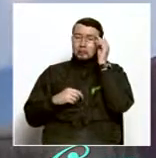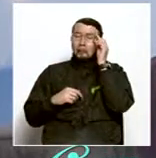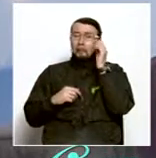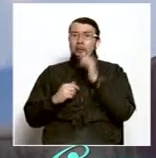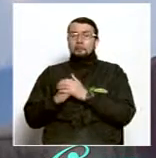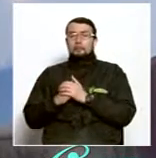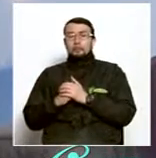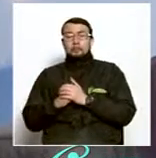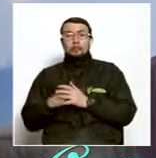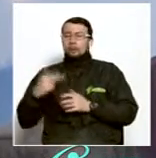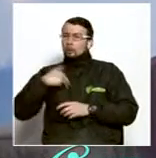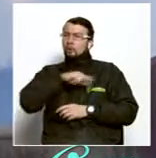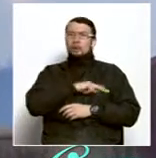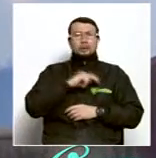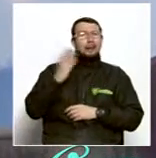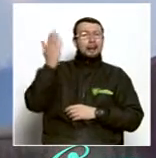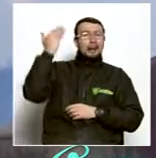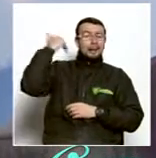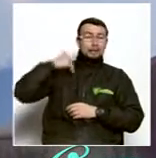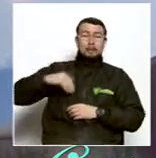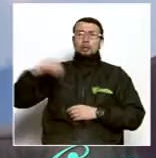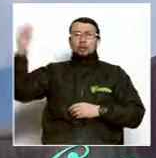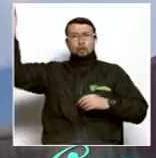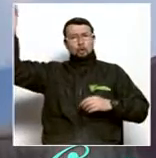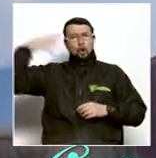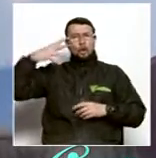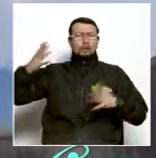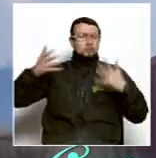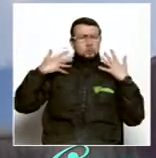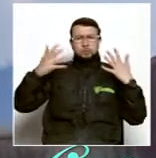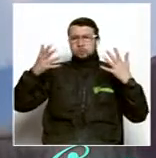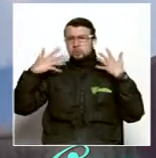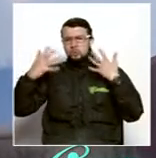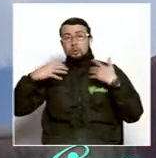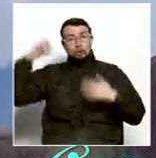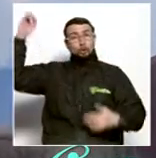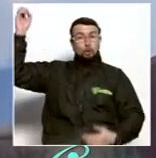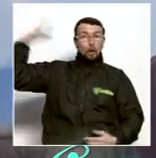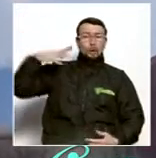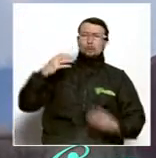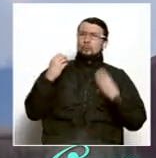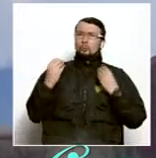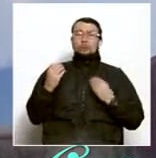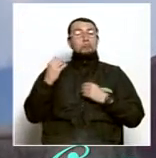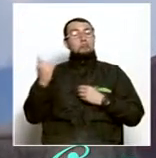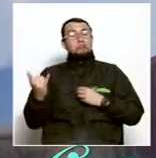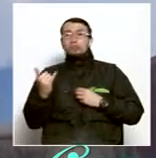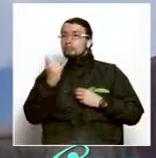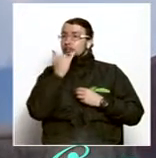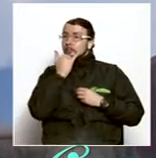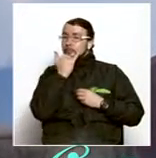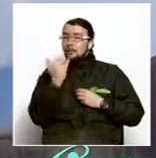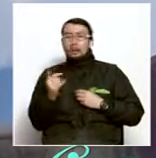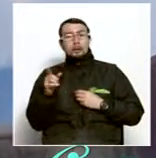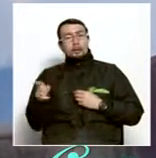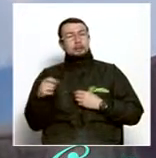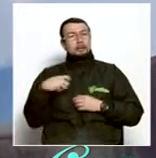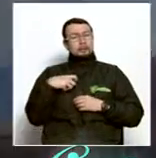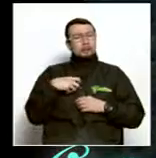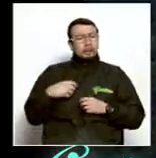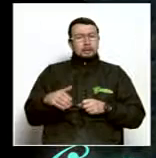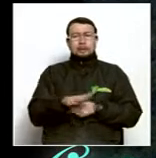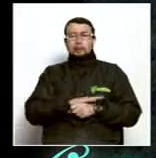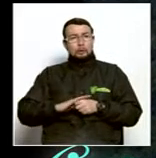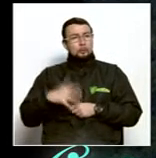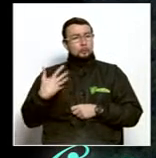Nosotros, en el pasado verano que tuvimos con este fenómeno del Niño, nos vimos en una situación muy precaria, sobre